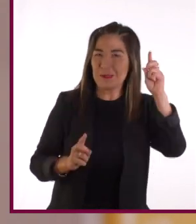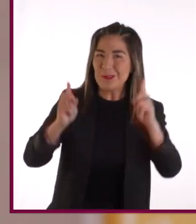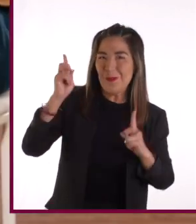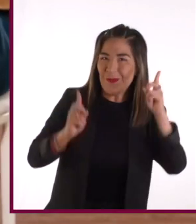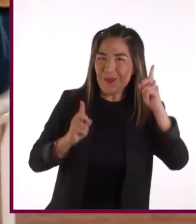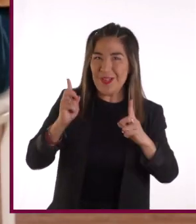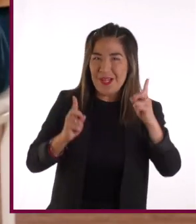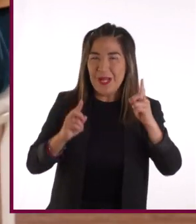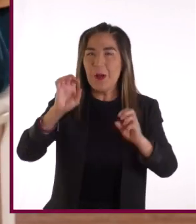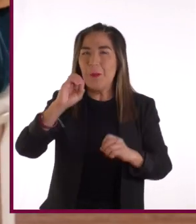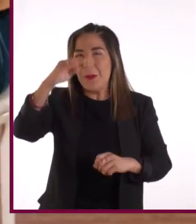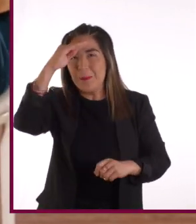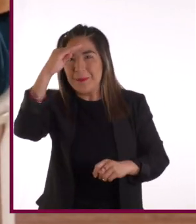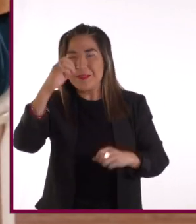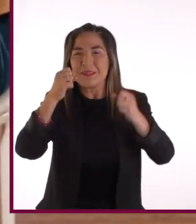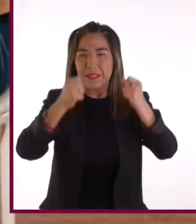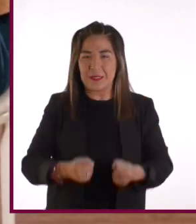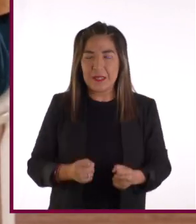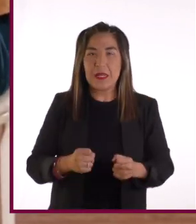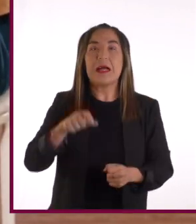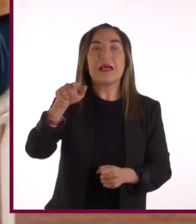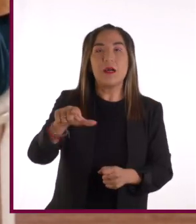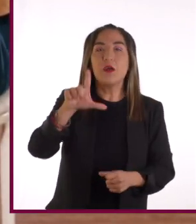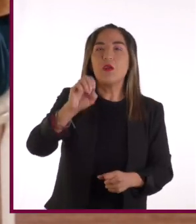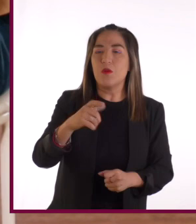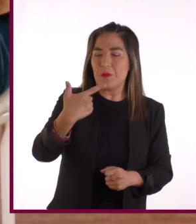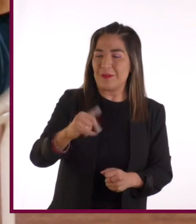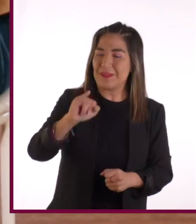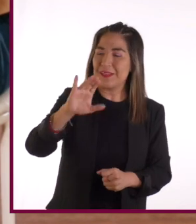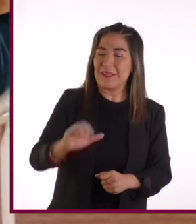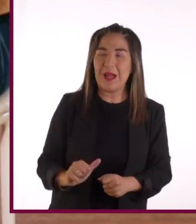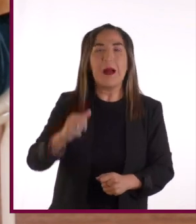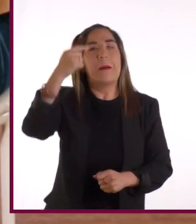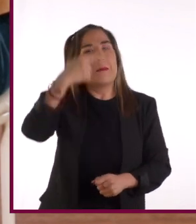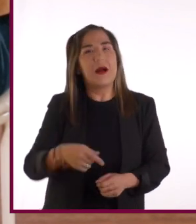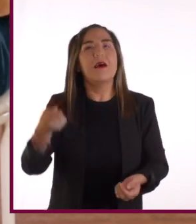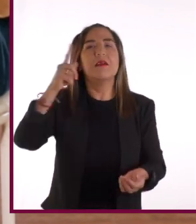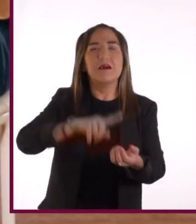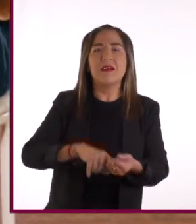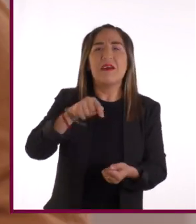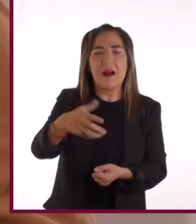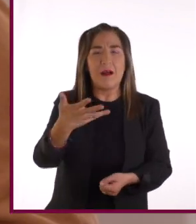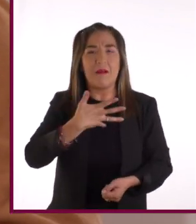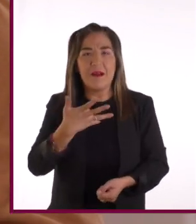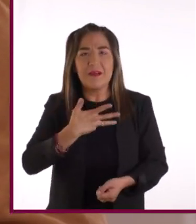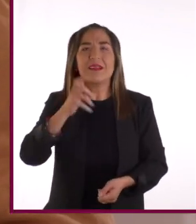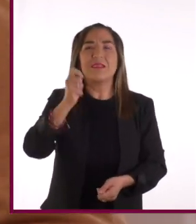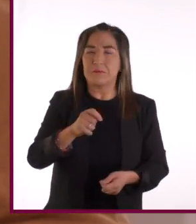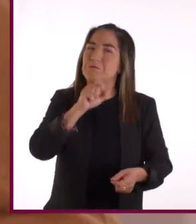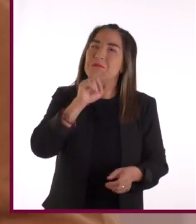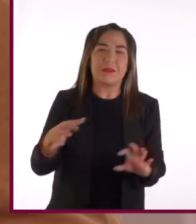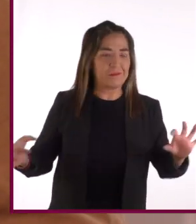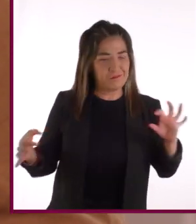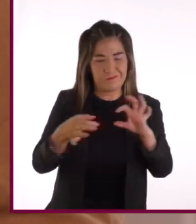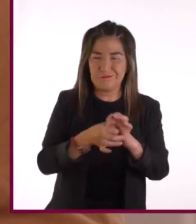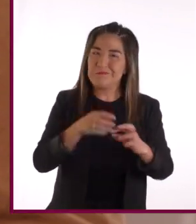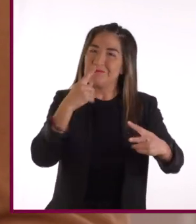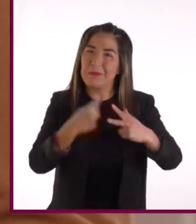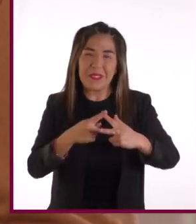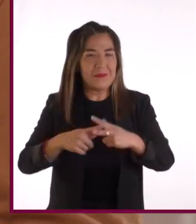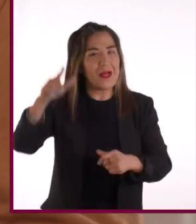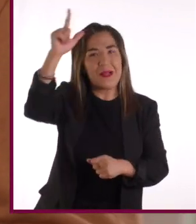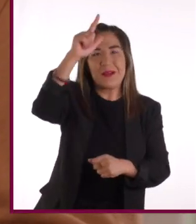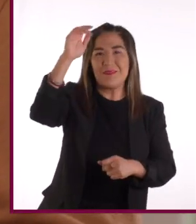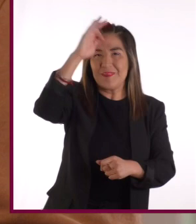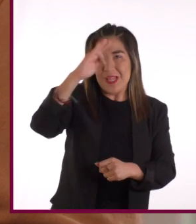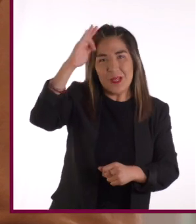términos lógicos. Las paradojas se valen de la lógica para existir. Recordemos que la lógica pertenece al mundo de las matemáticas